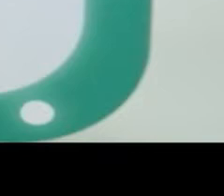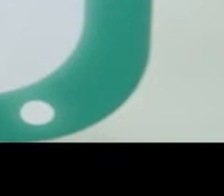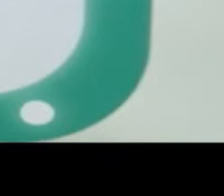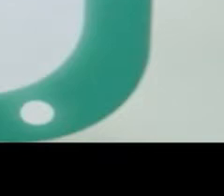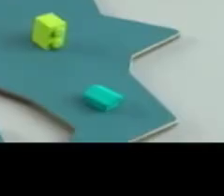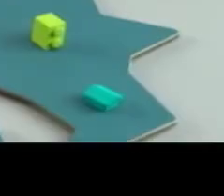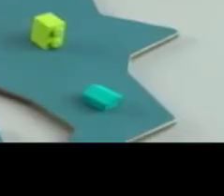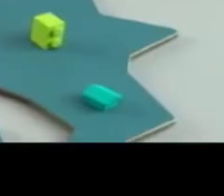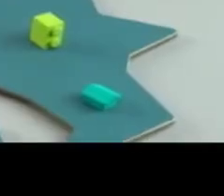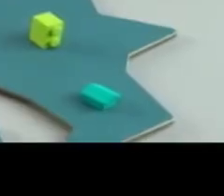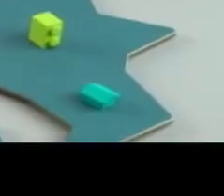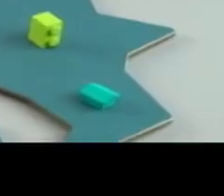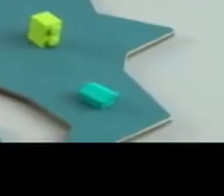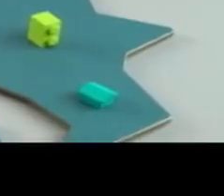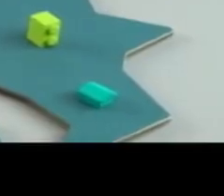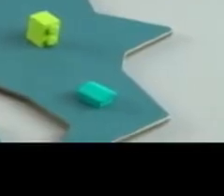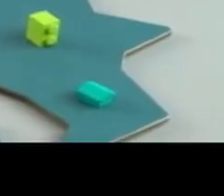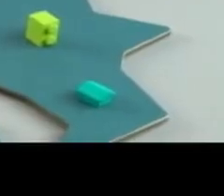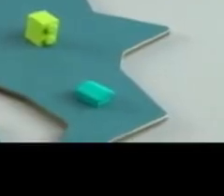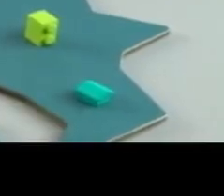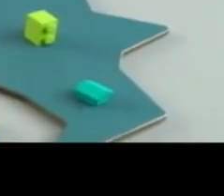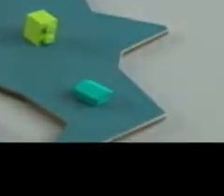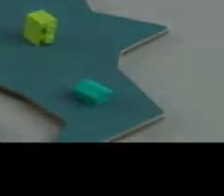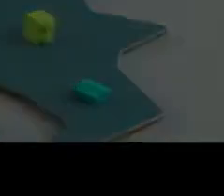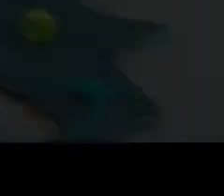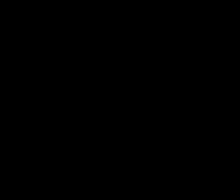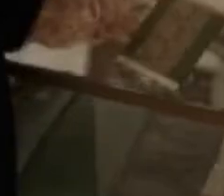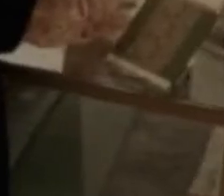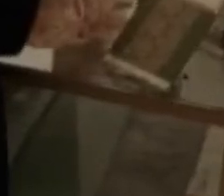un país libre de emisiones.